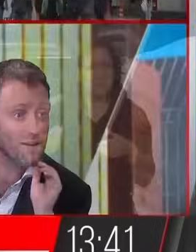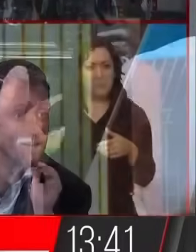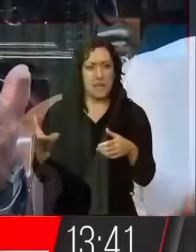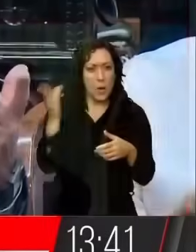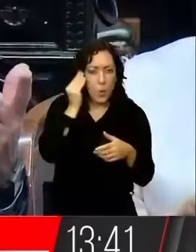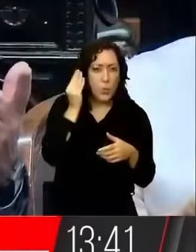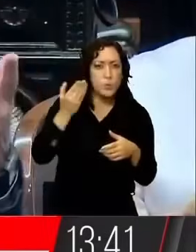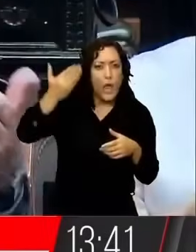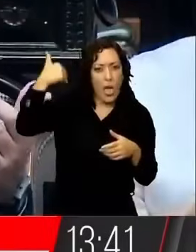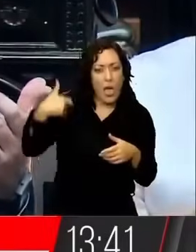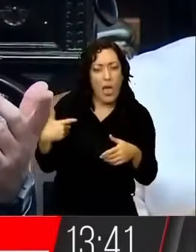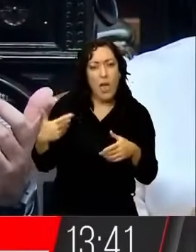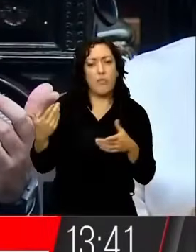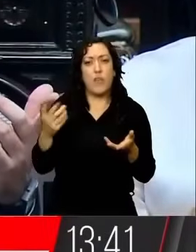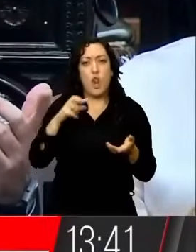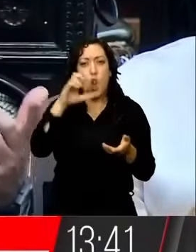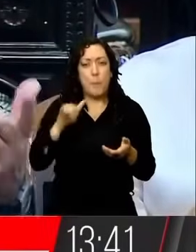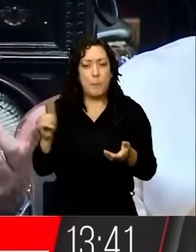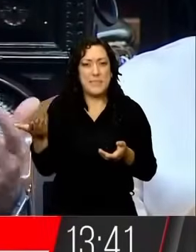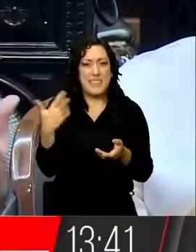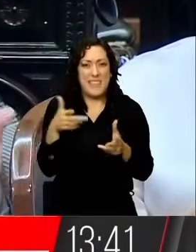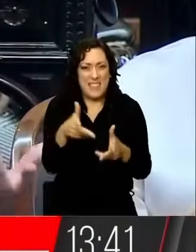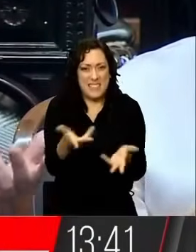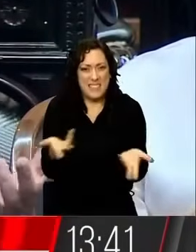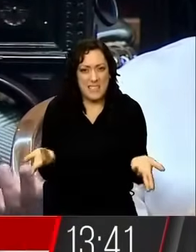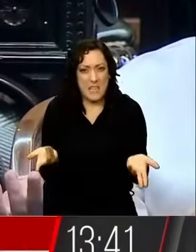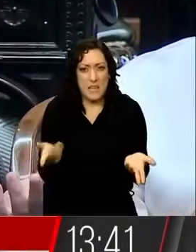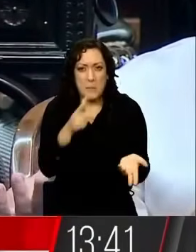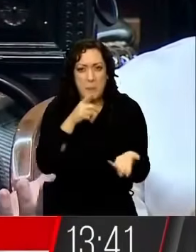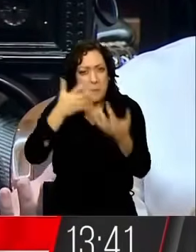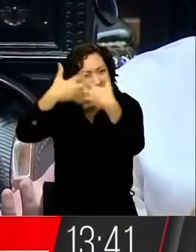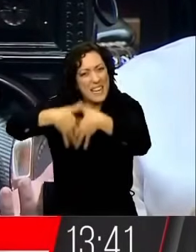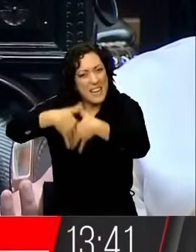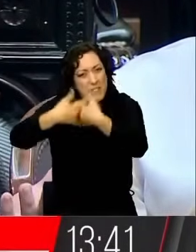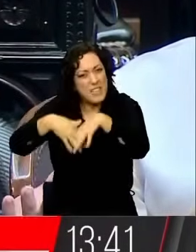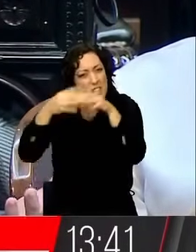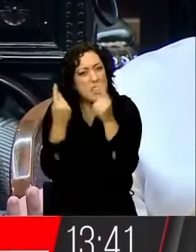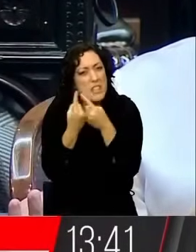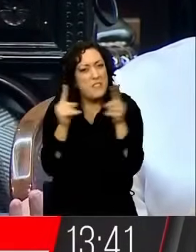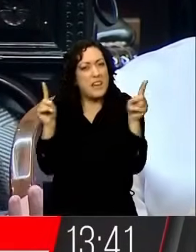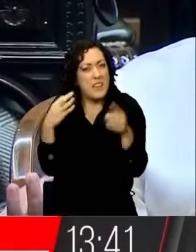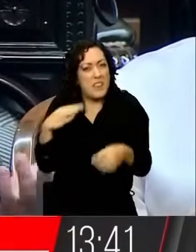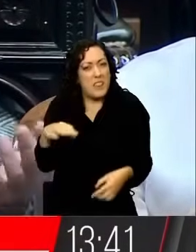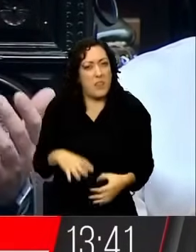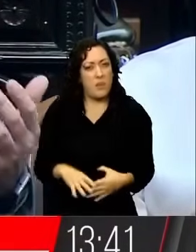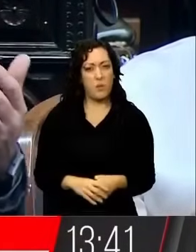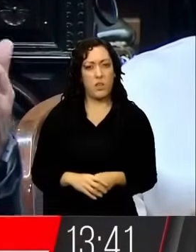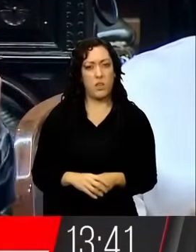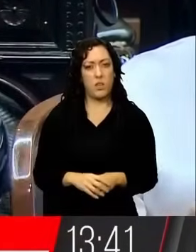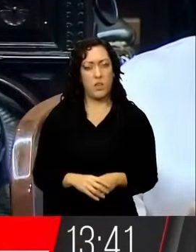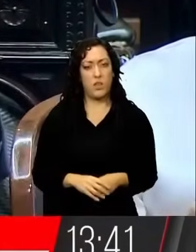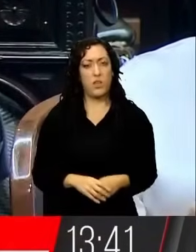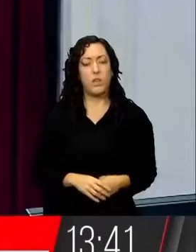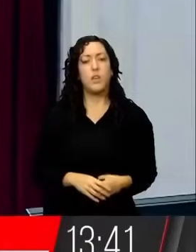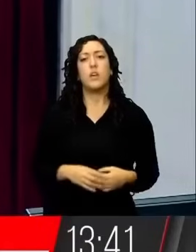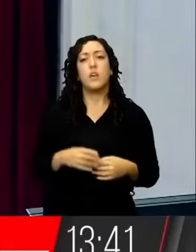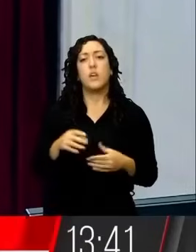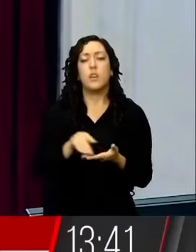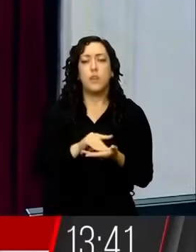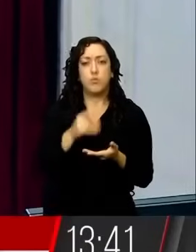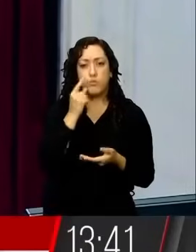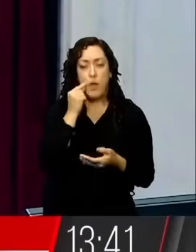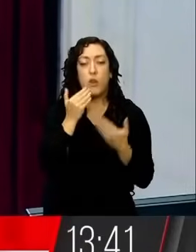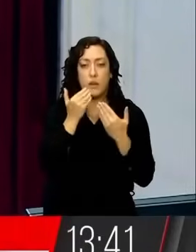de aquellos años para presentarlos como prueba. Si es que los tiene y bueno... Si es que los tiene, claro. Por eso. Si es que los tiene. Germán Martínez, lo